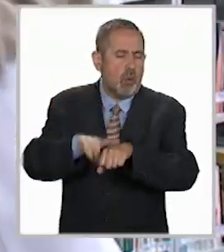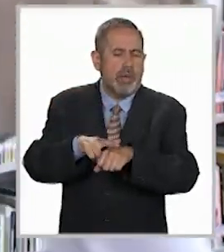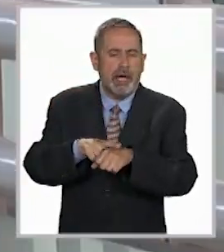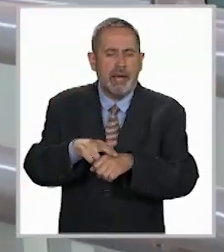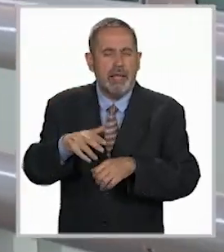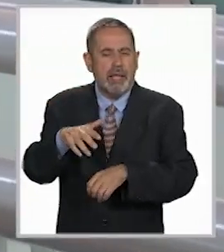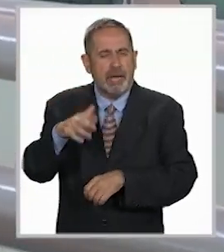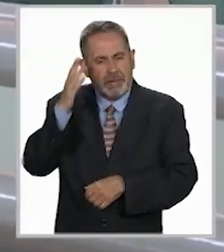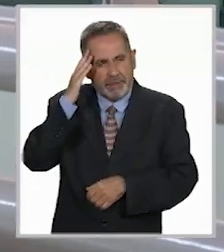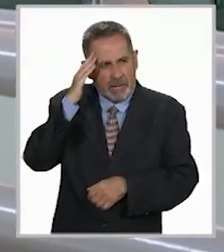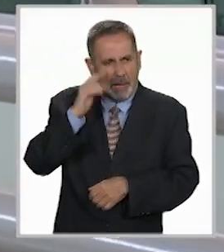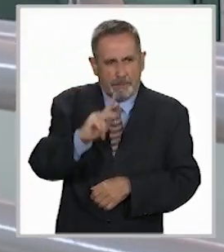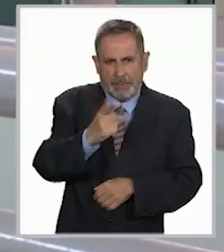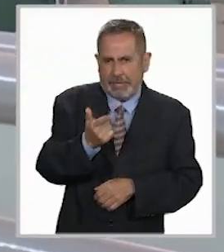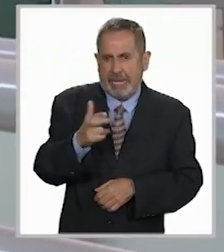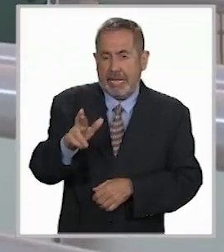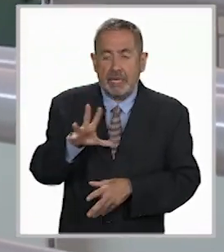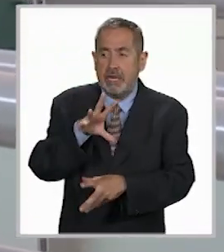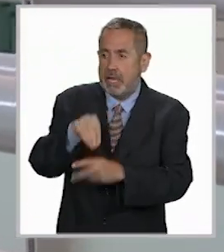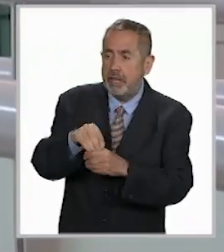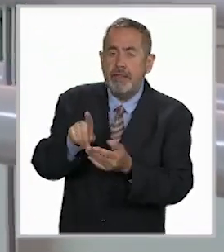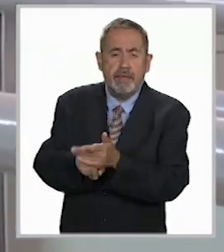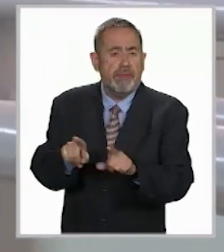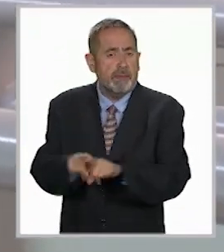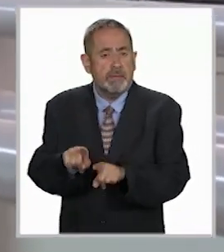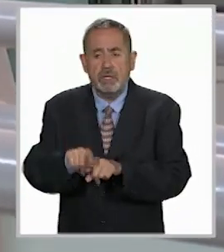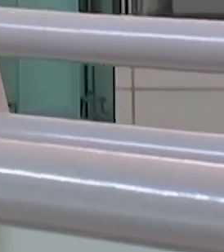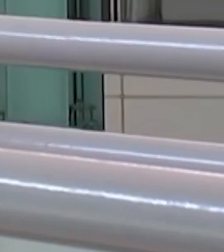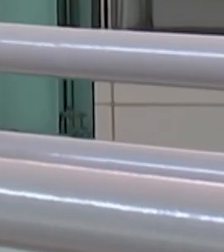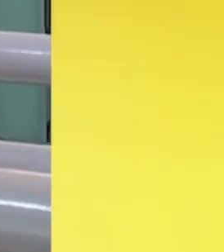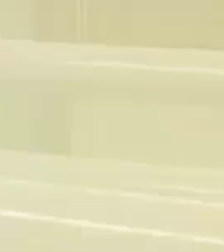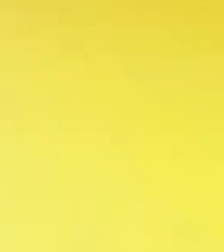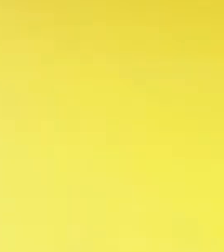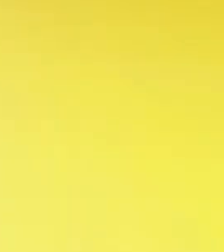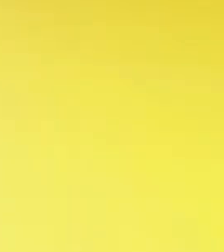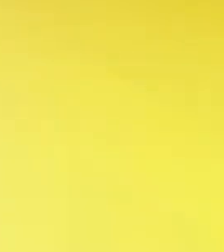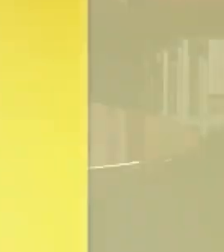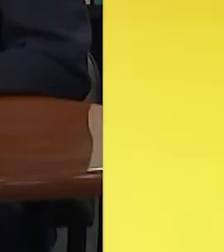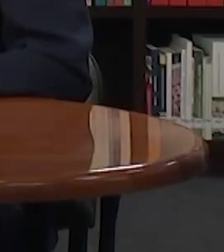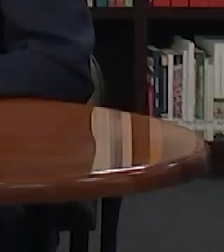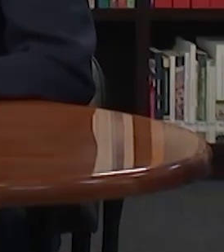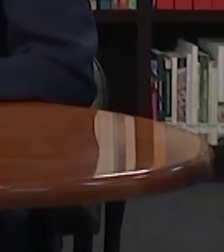de la República y en la Suprema Corte de Justicia de la Nación.